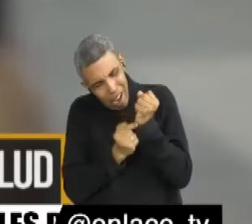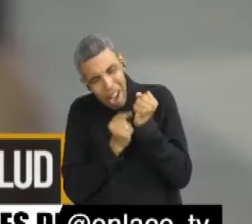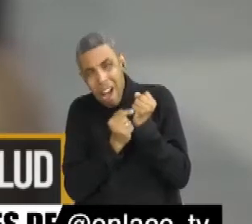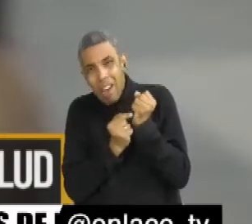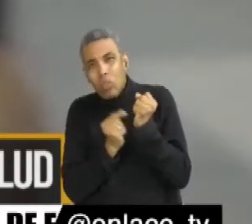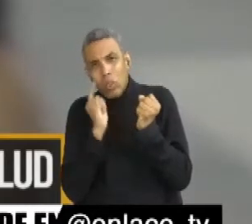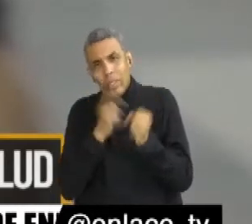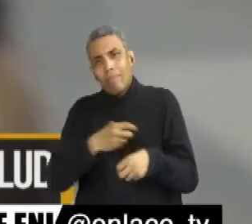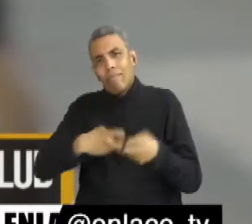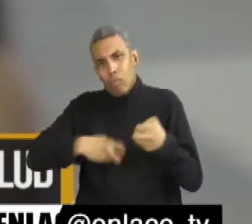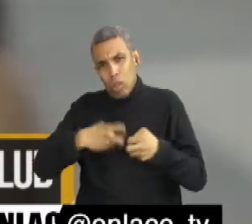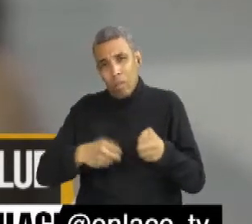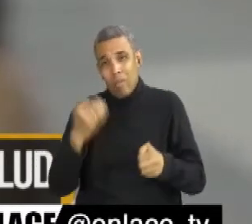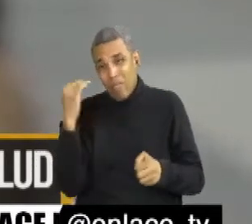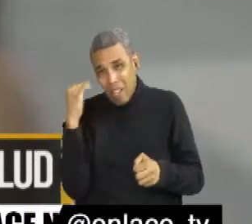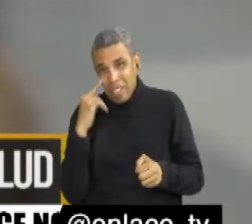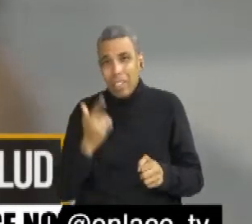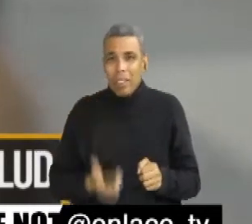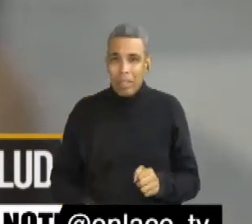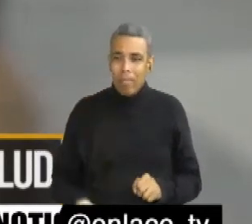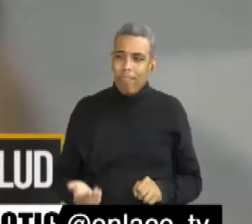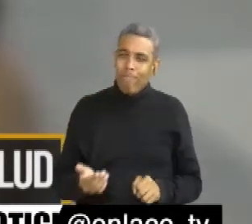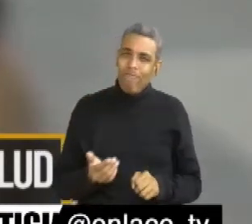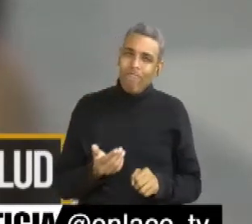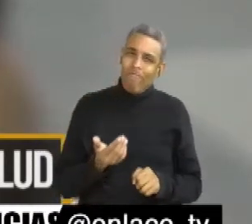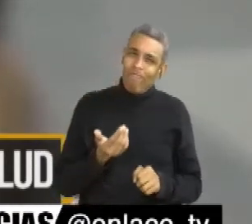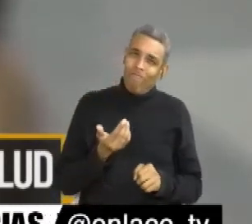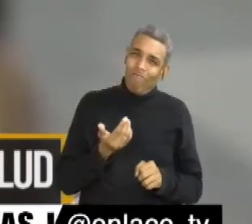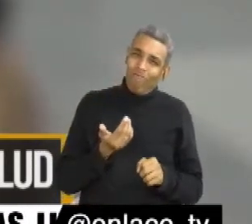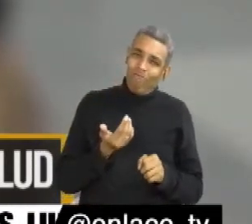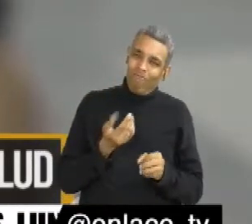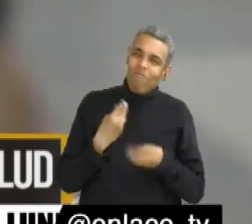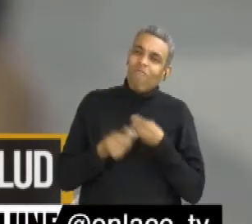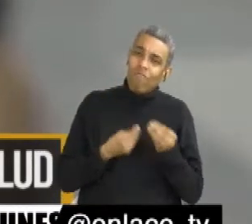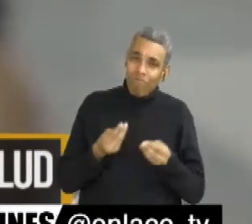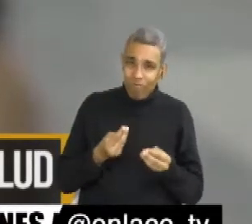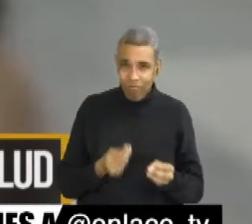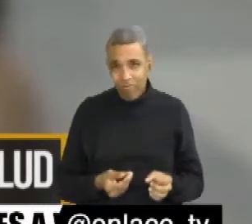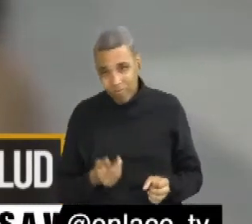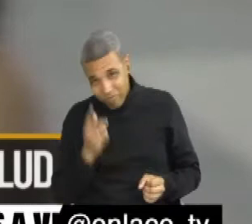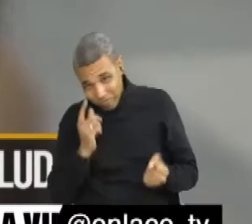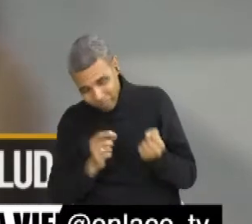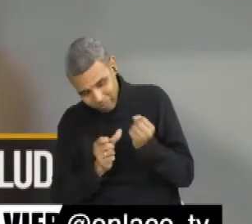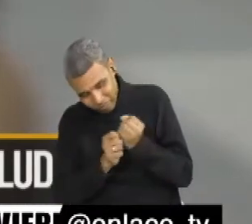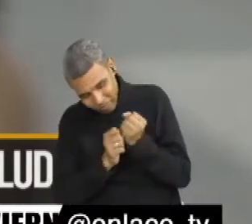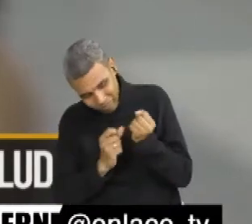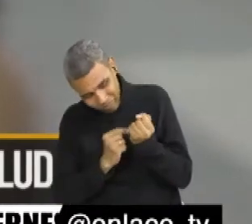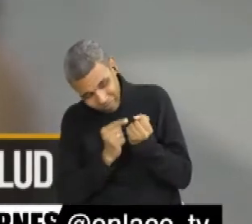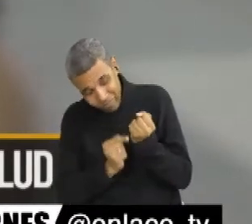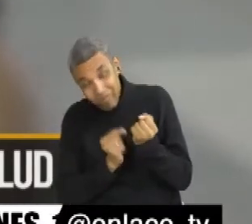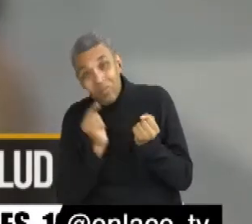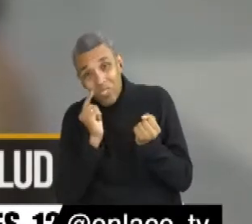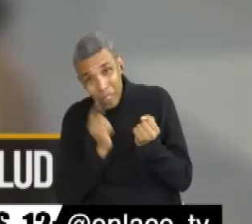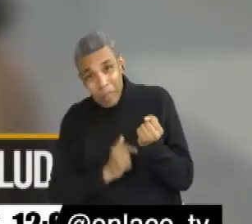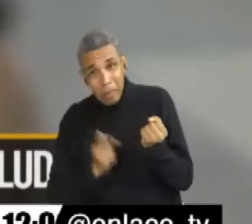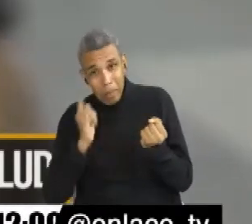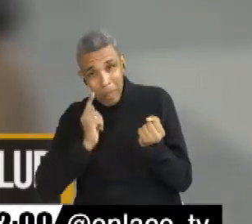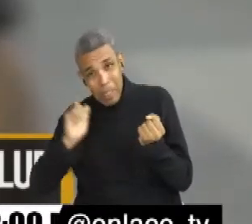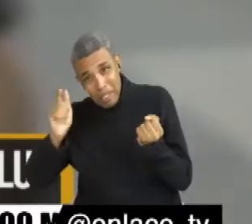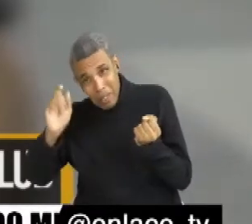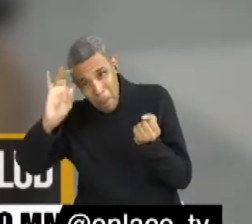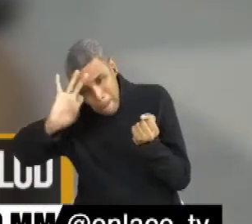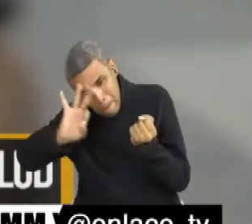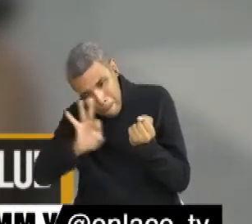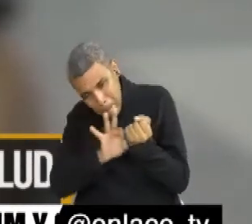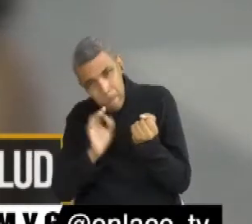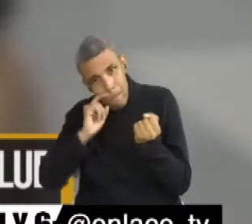poderle hacer la siguiente cirugía. Dependiendo de los exámenes que transcurran esta semana, él verifica si hay que hacerle